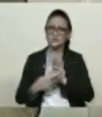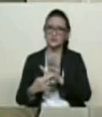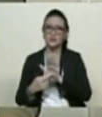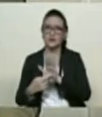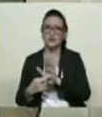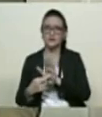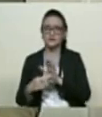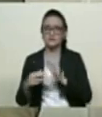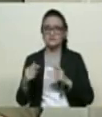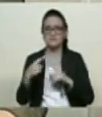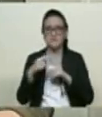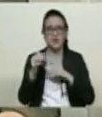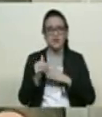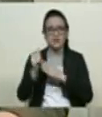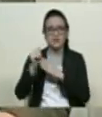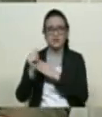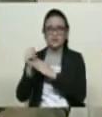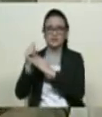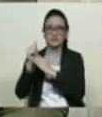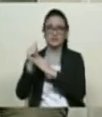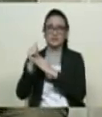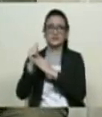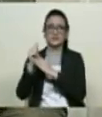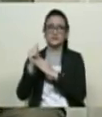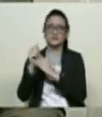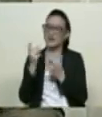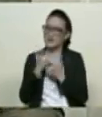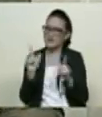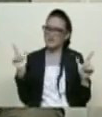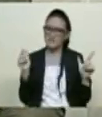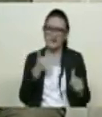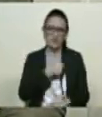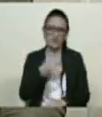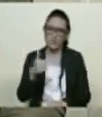y sus líderes de una manera libre.